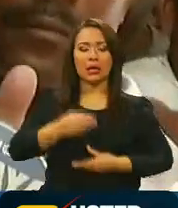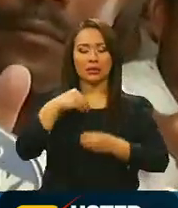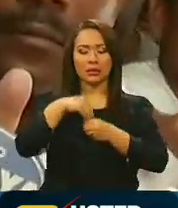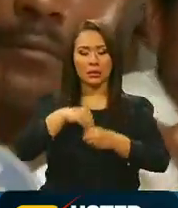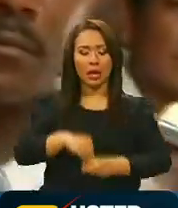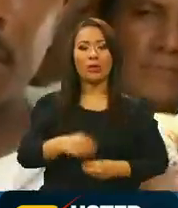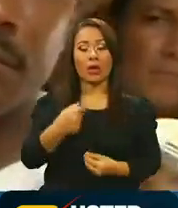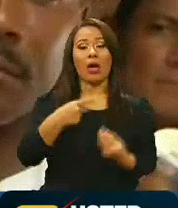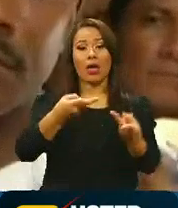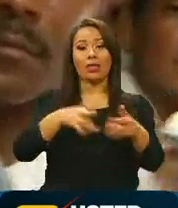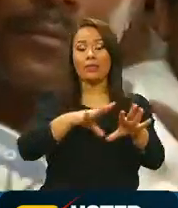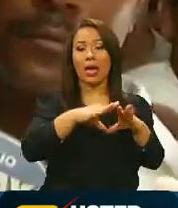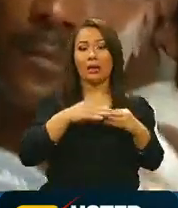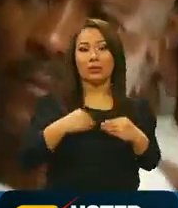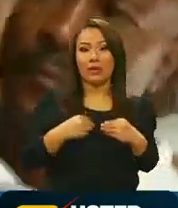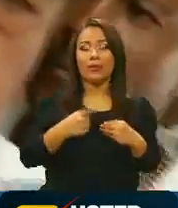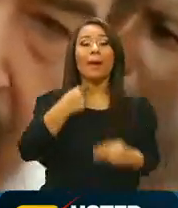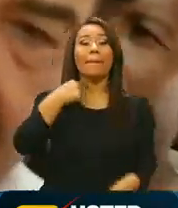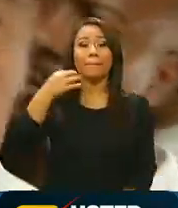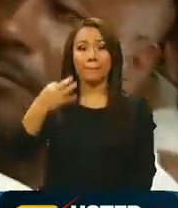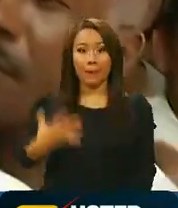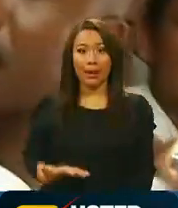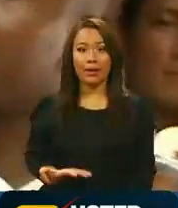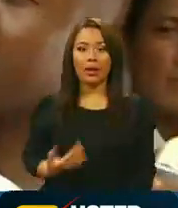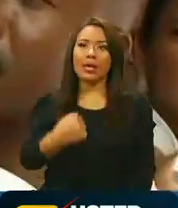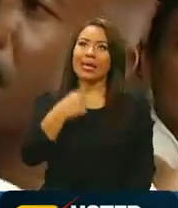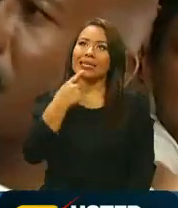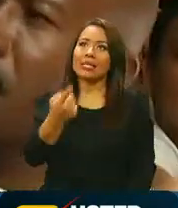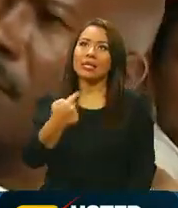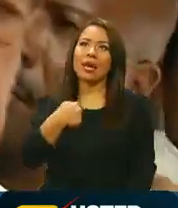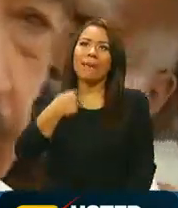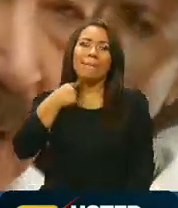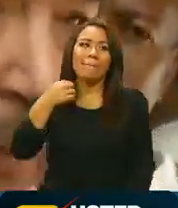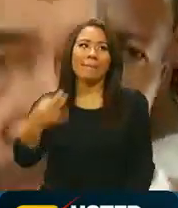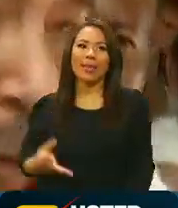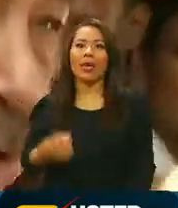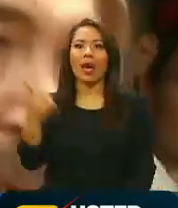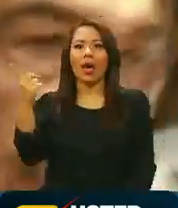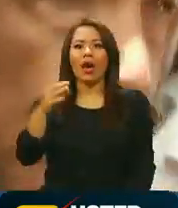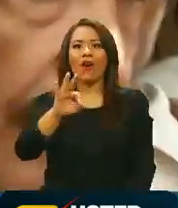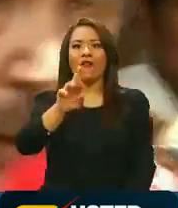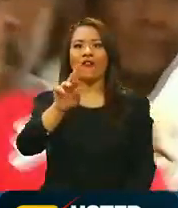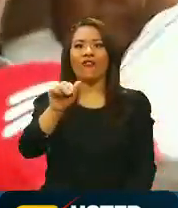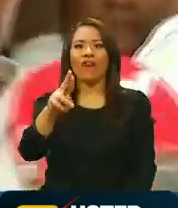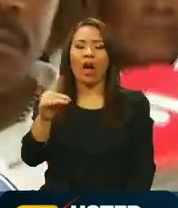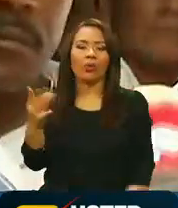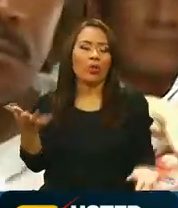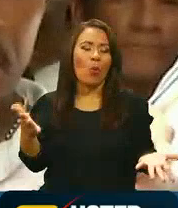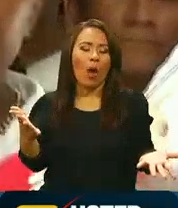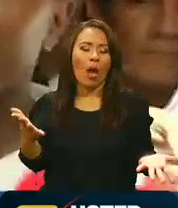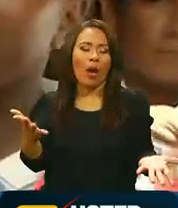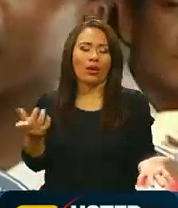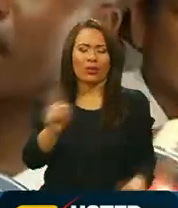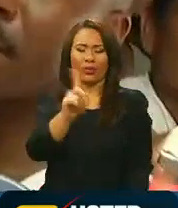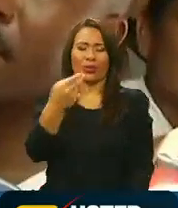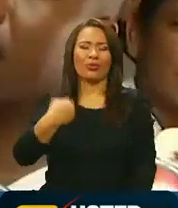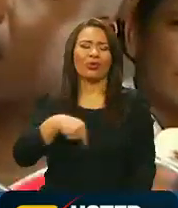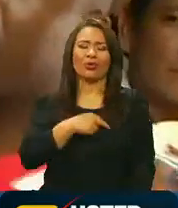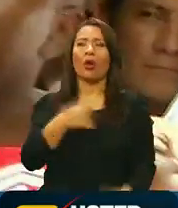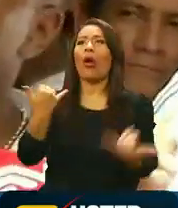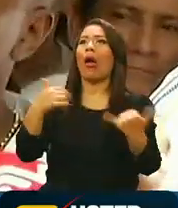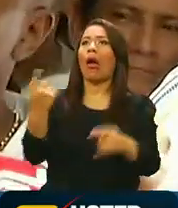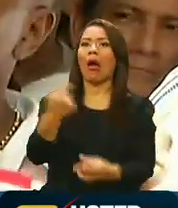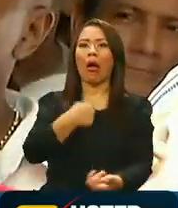es aceptable lo otro: perder y decir he perdido porque me han hecho un fraude que no se ha hecho. Los ecuatorianos no estamos para que jueguen